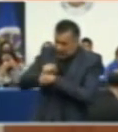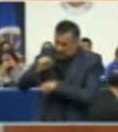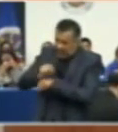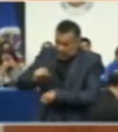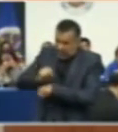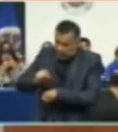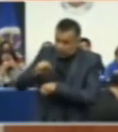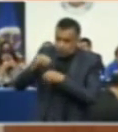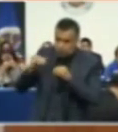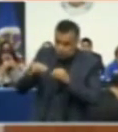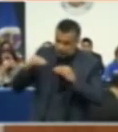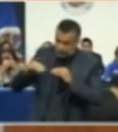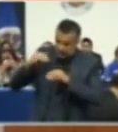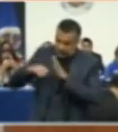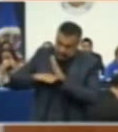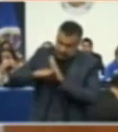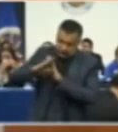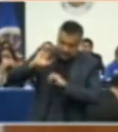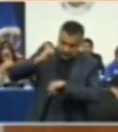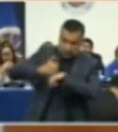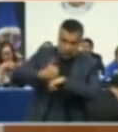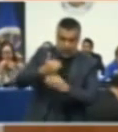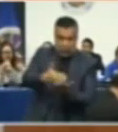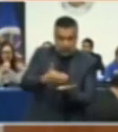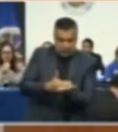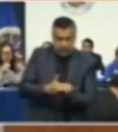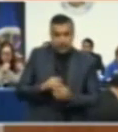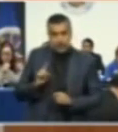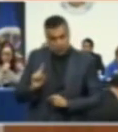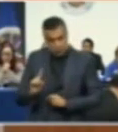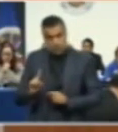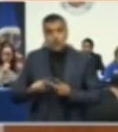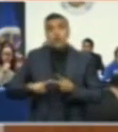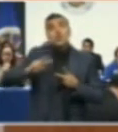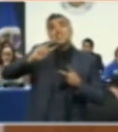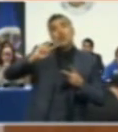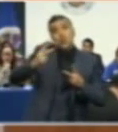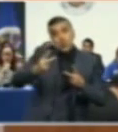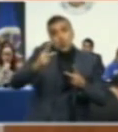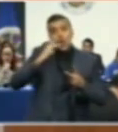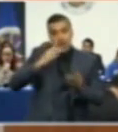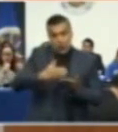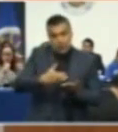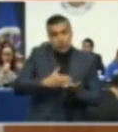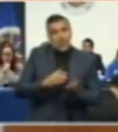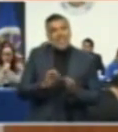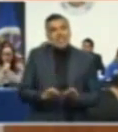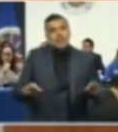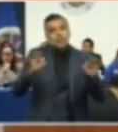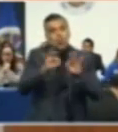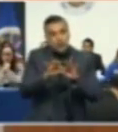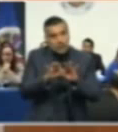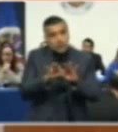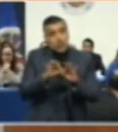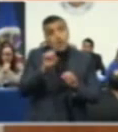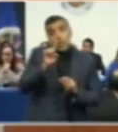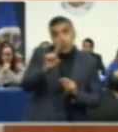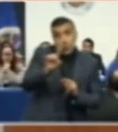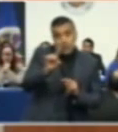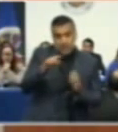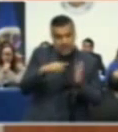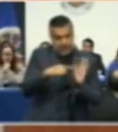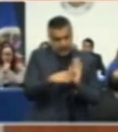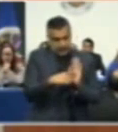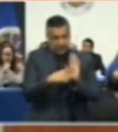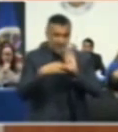en la elaboración de esta convención. En segundo lugar, creo que la convención es también importante porque